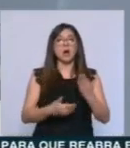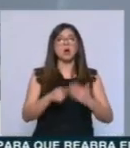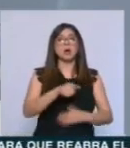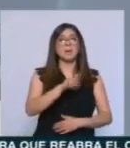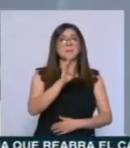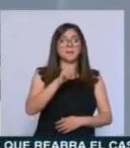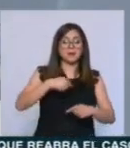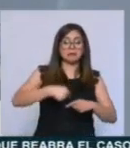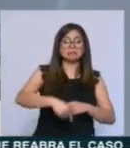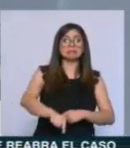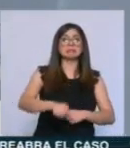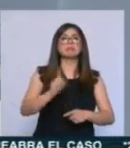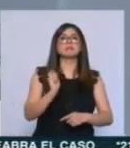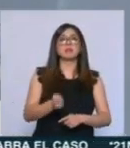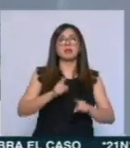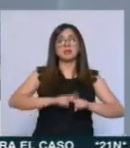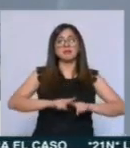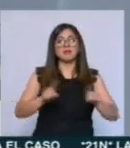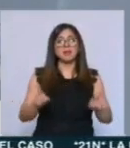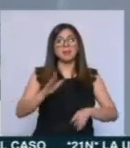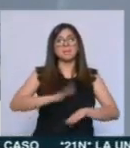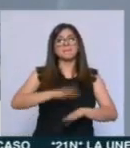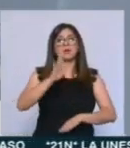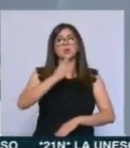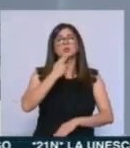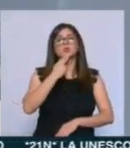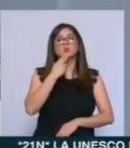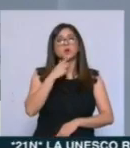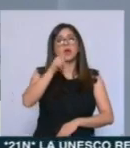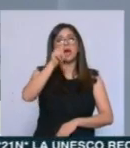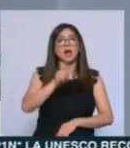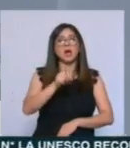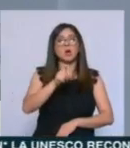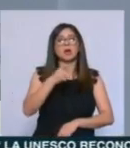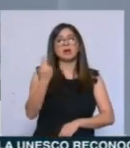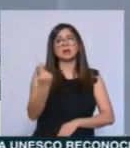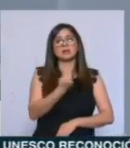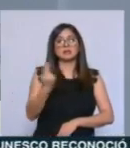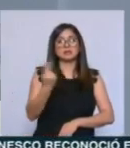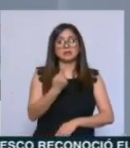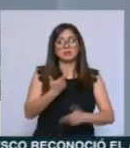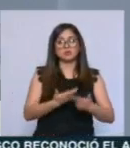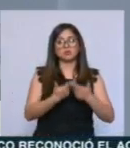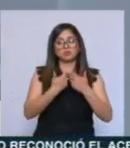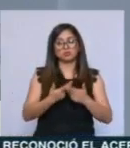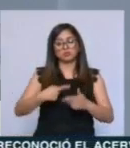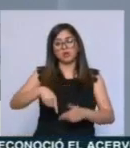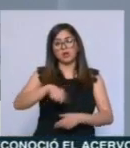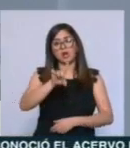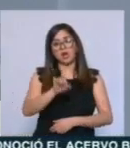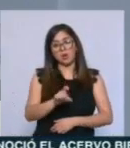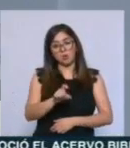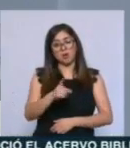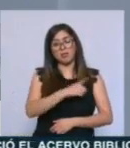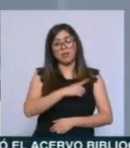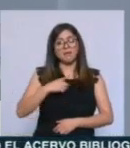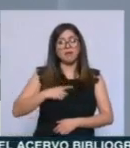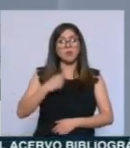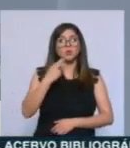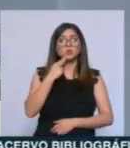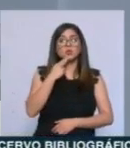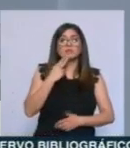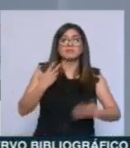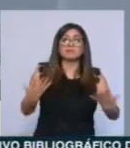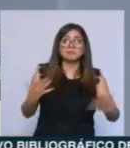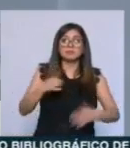un bebé aparte. O sea, ya va a ser mayor la cantidad de agua que tendremos que utilizar, entonces tendremos que